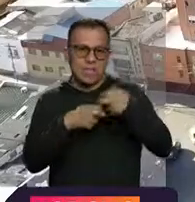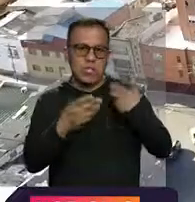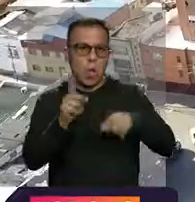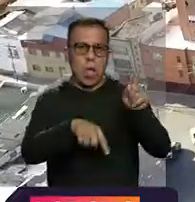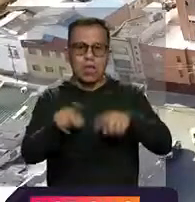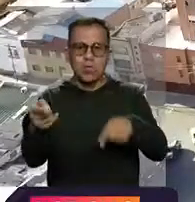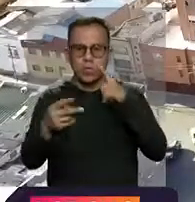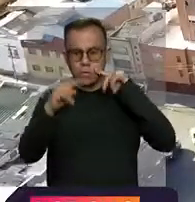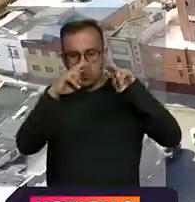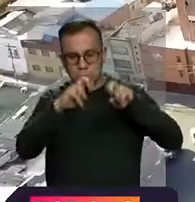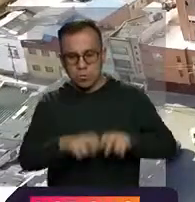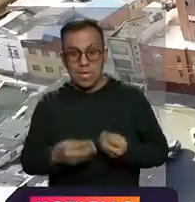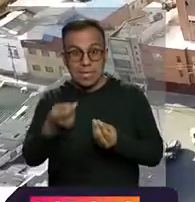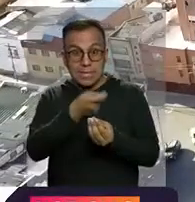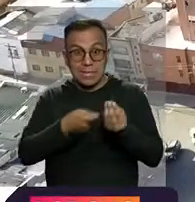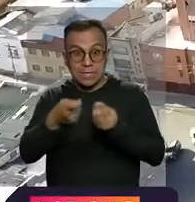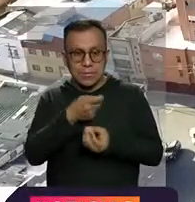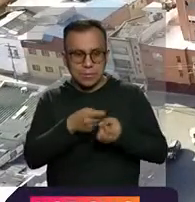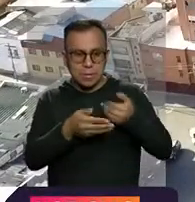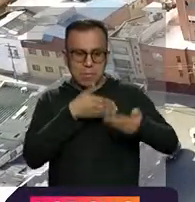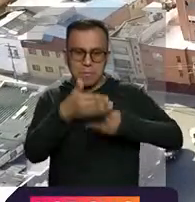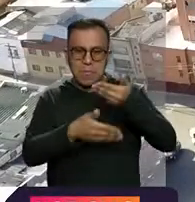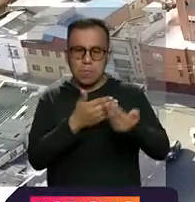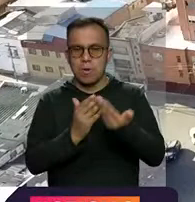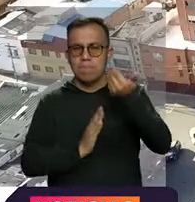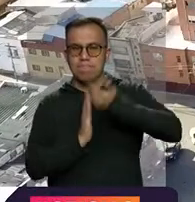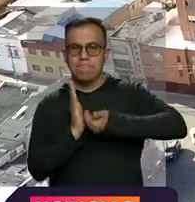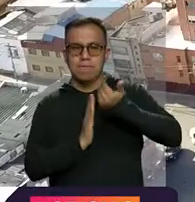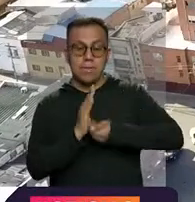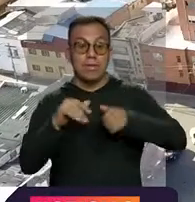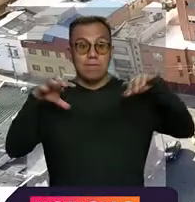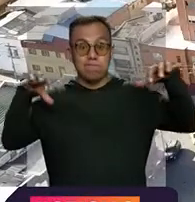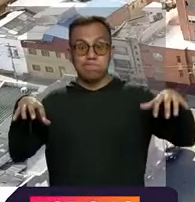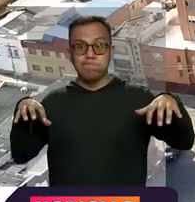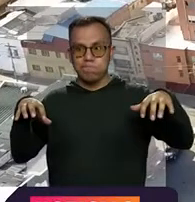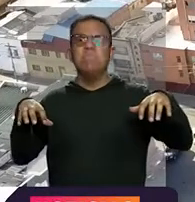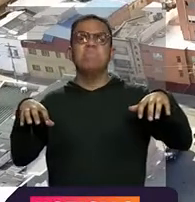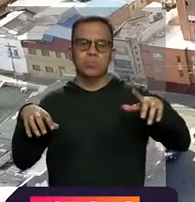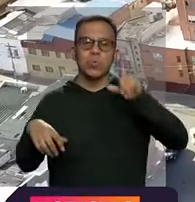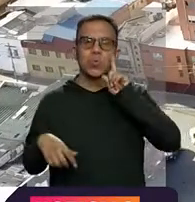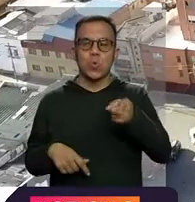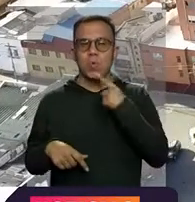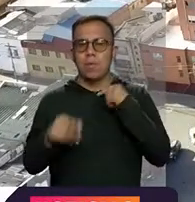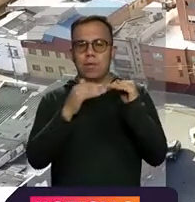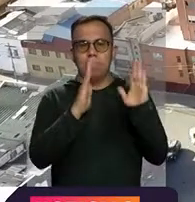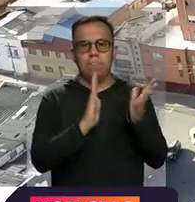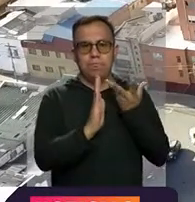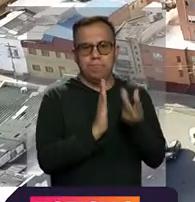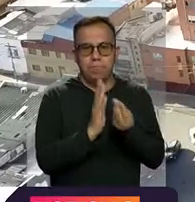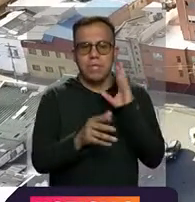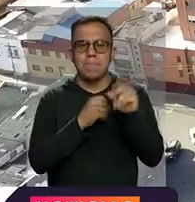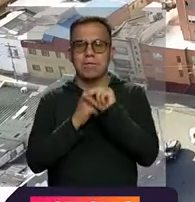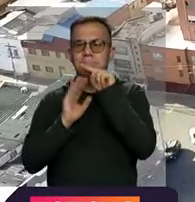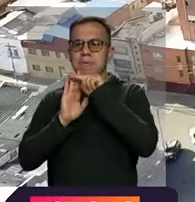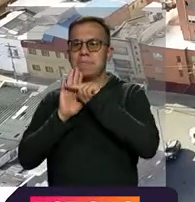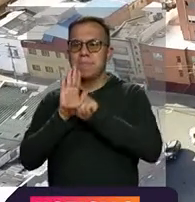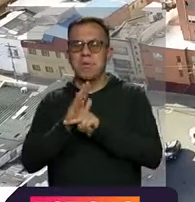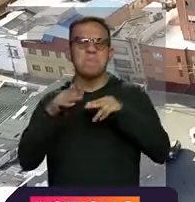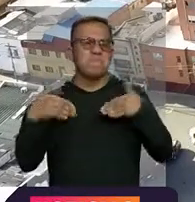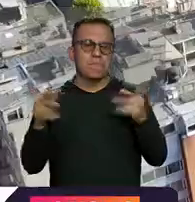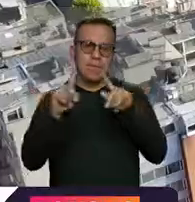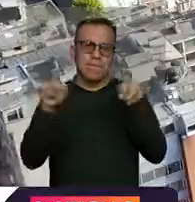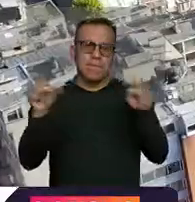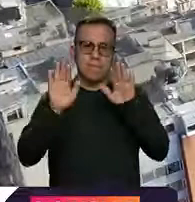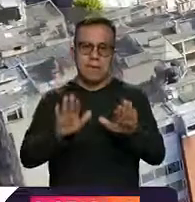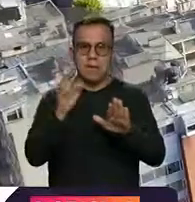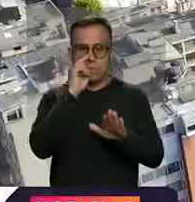algunos estudios, diseños y trámites requeridos en ambas zonas debido al confinamiento y a las restricciones ocasionadas por el